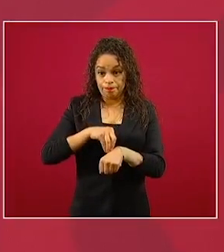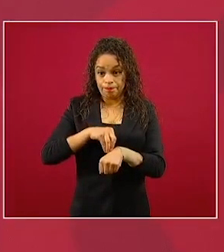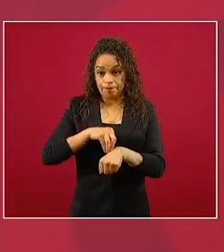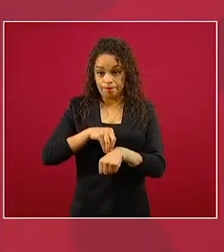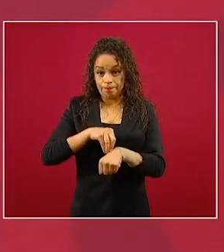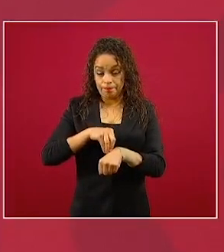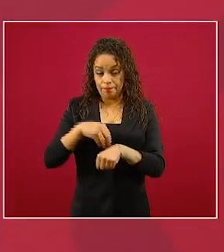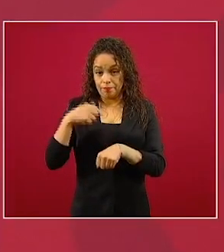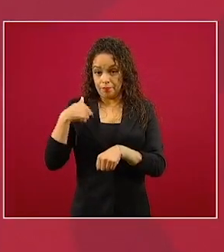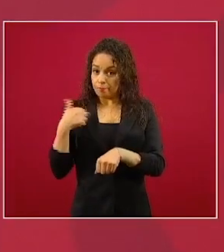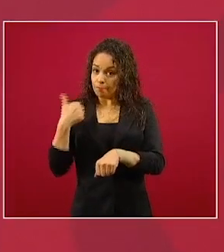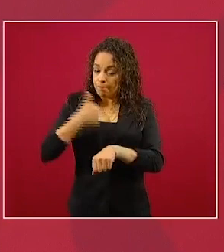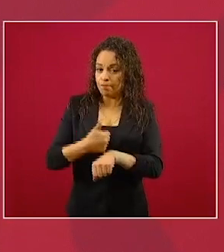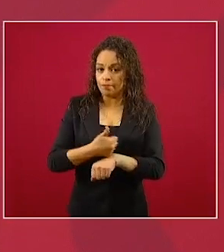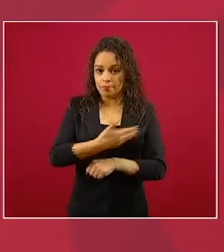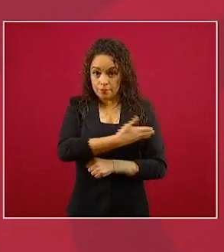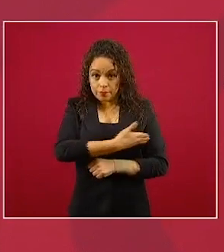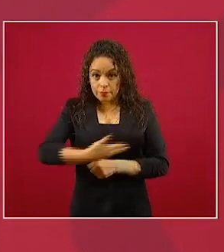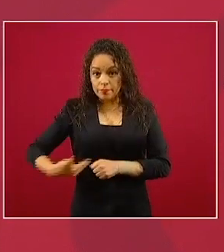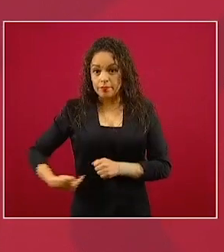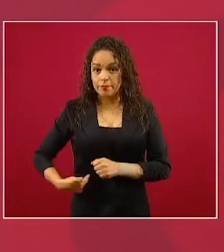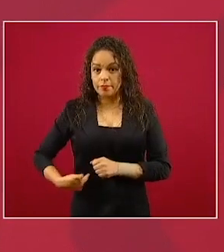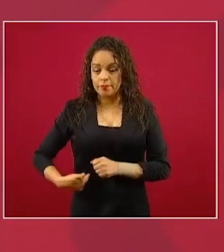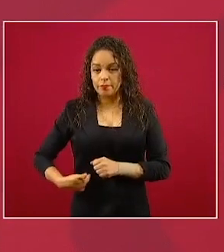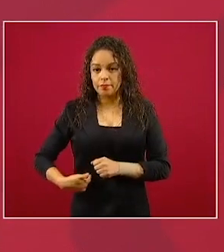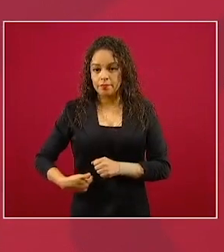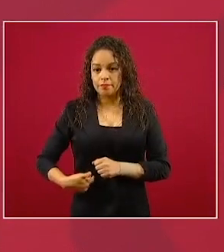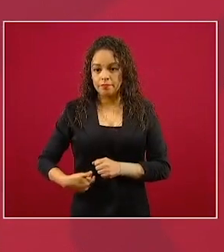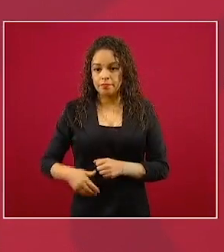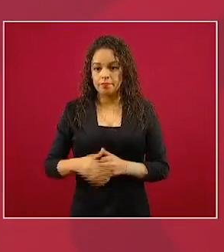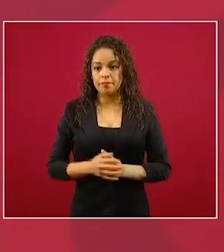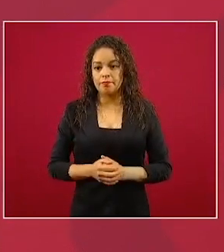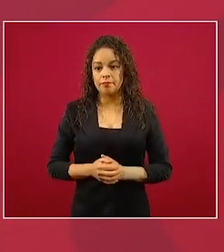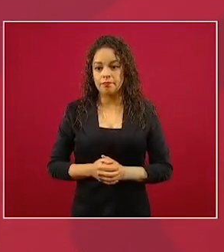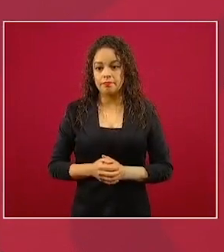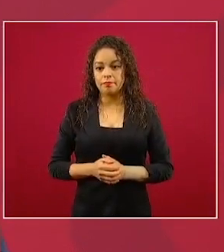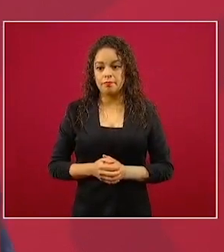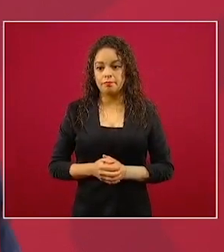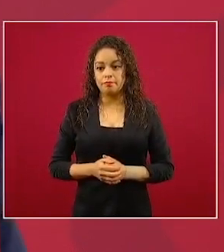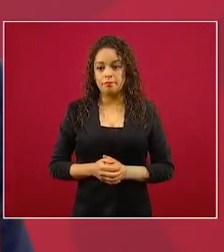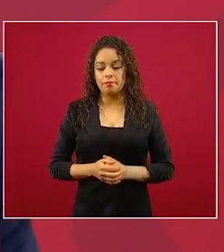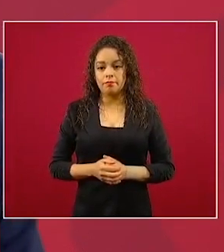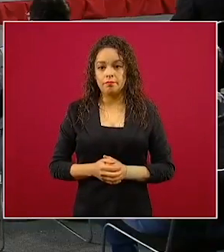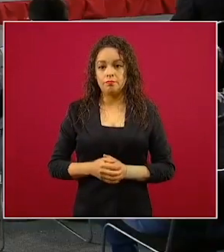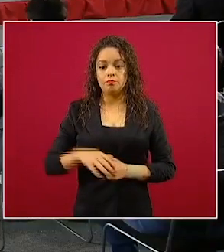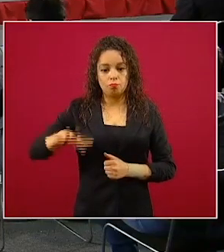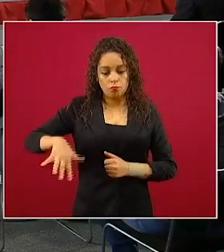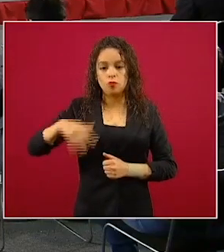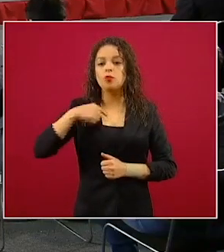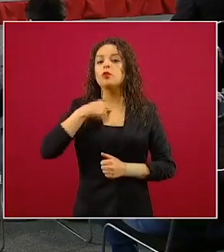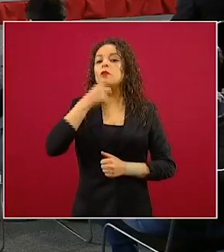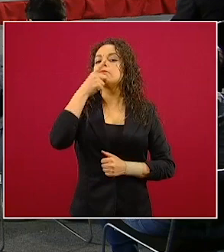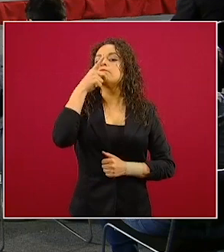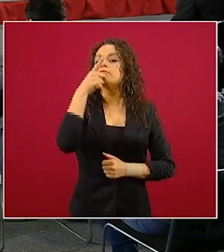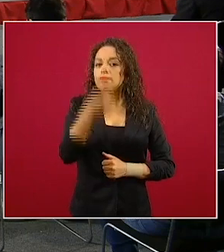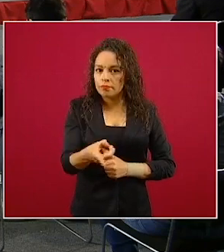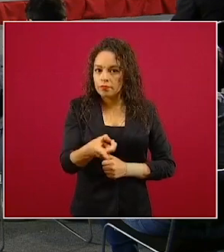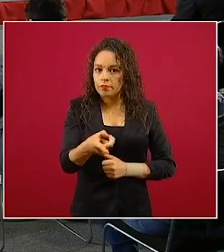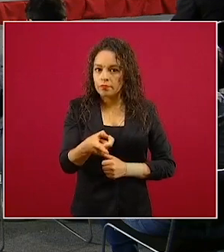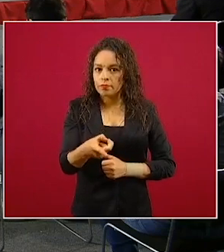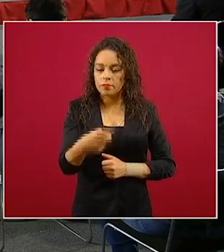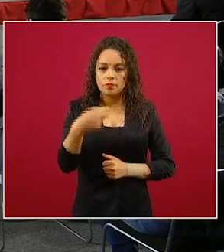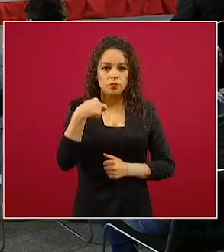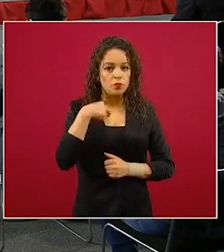dije que no iba yo a tolerar ningún acto de